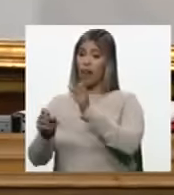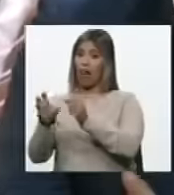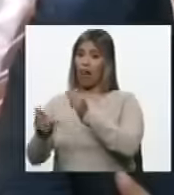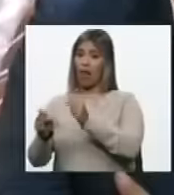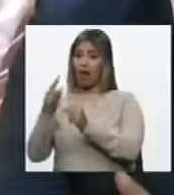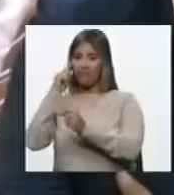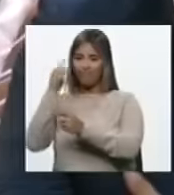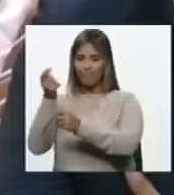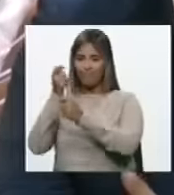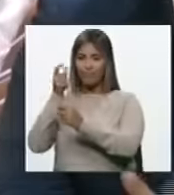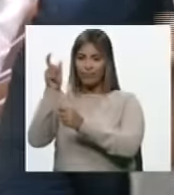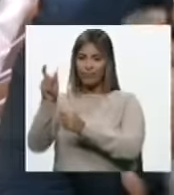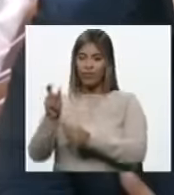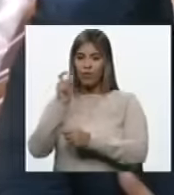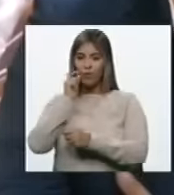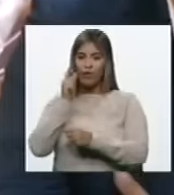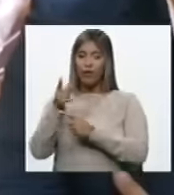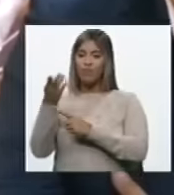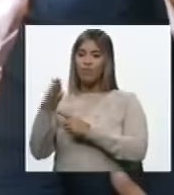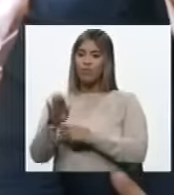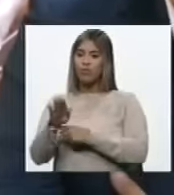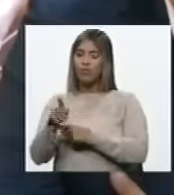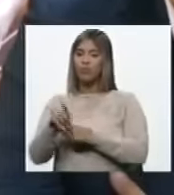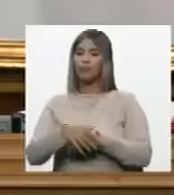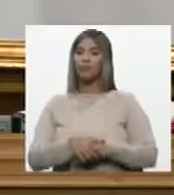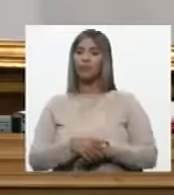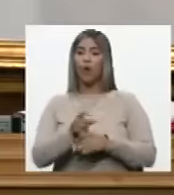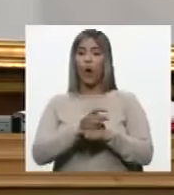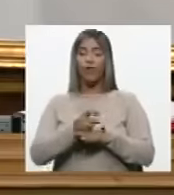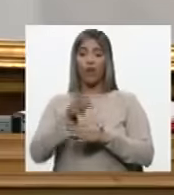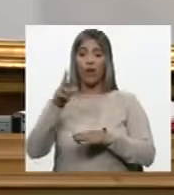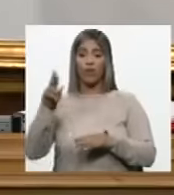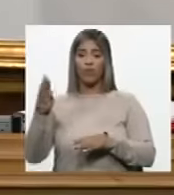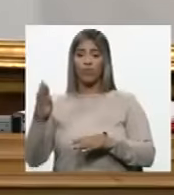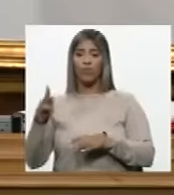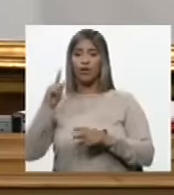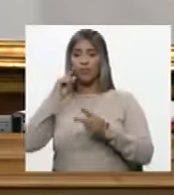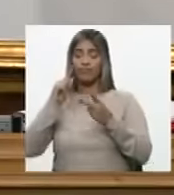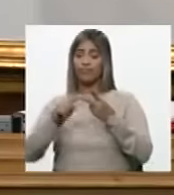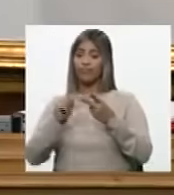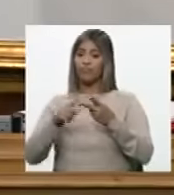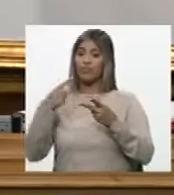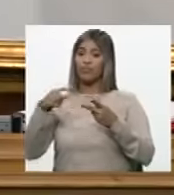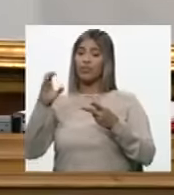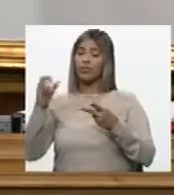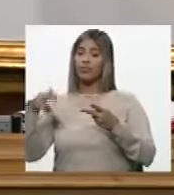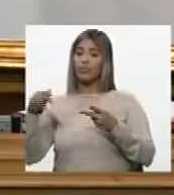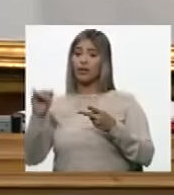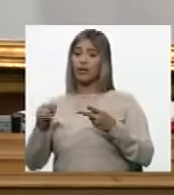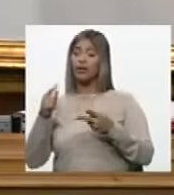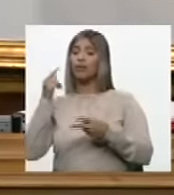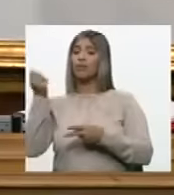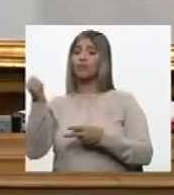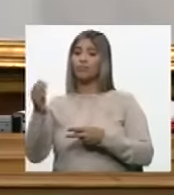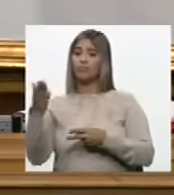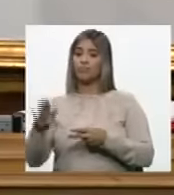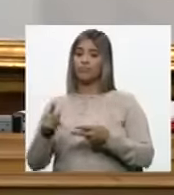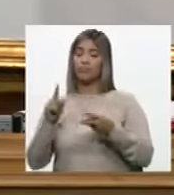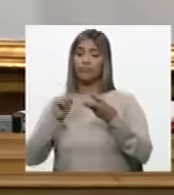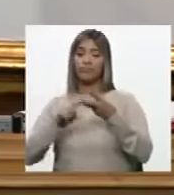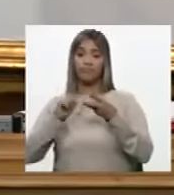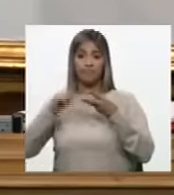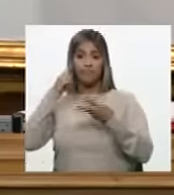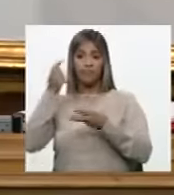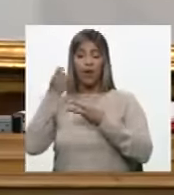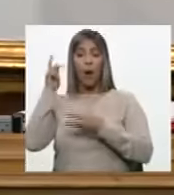Gouverneur, que fue asesinada en el gobierno de Rómulo Betancourt. Acuérdense del Chema Saer, que fue asesinado en el gobierno de Rómulo Betancourt.